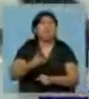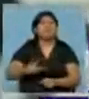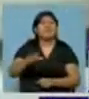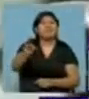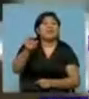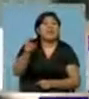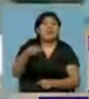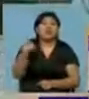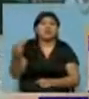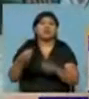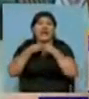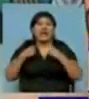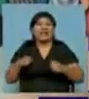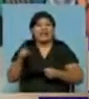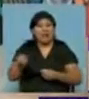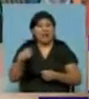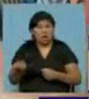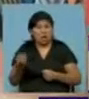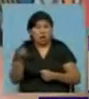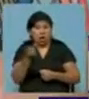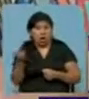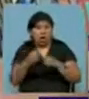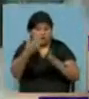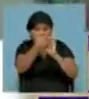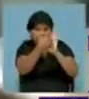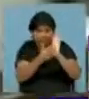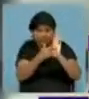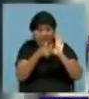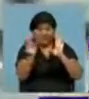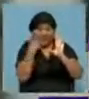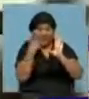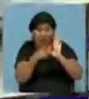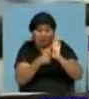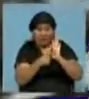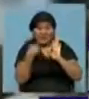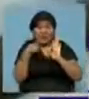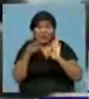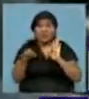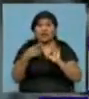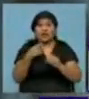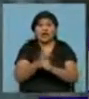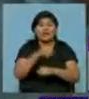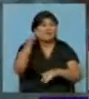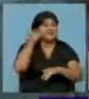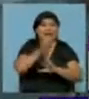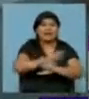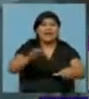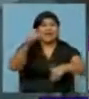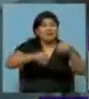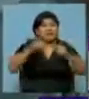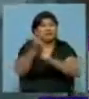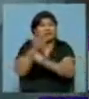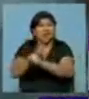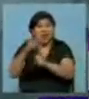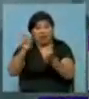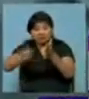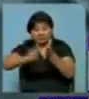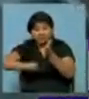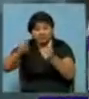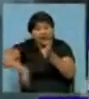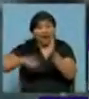y su secretario parlamentario hicieron el orden del día. Ustedes hicieron el orden del día. Dejó a votar y se aprobó. Le conté el acta que se